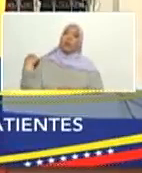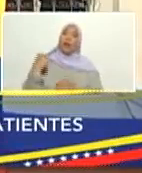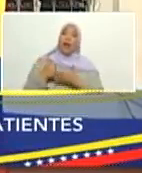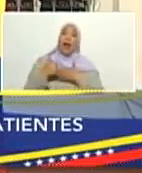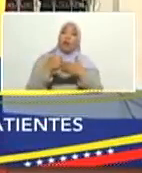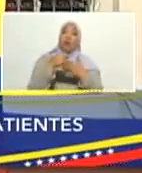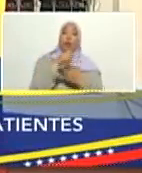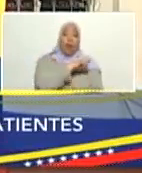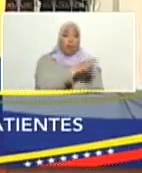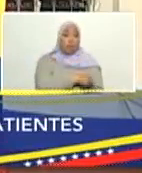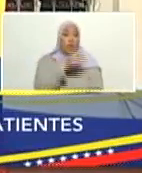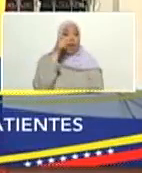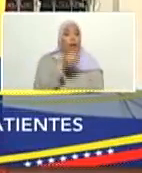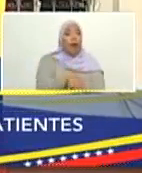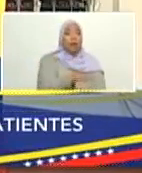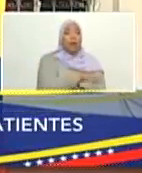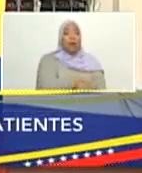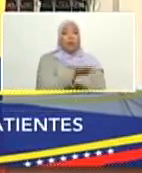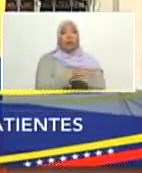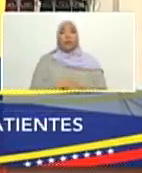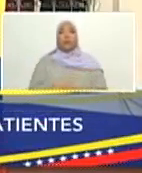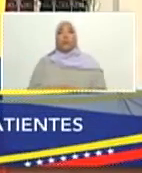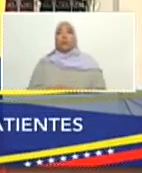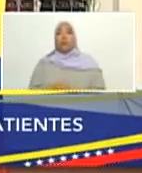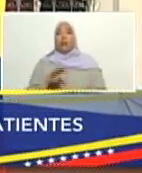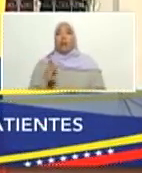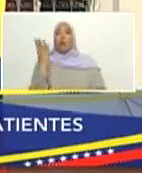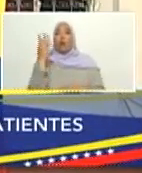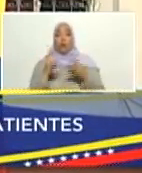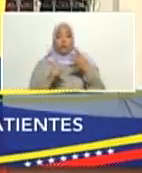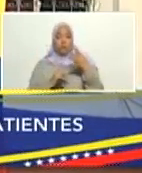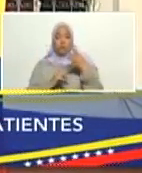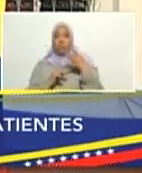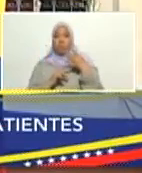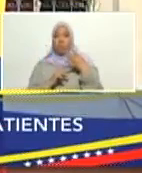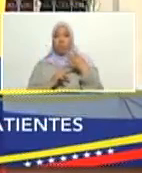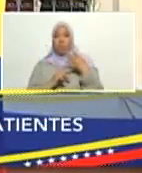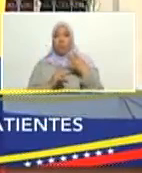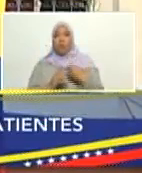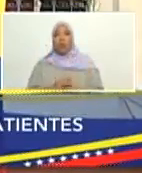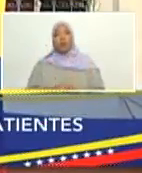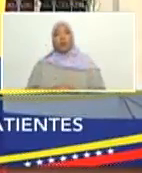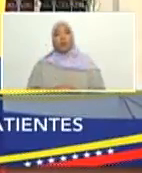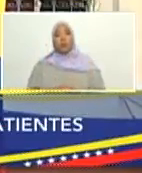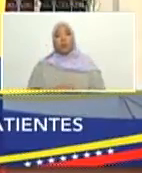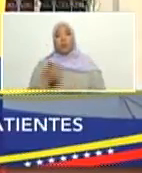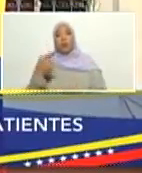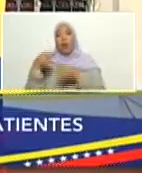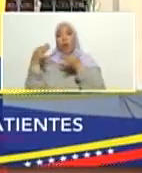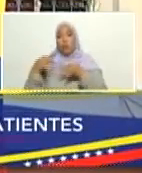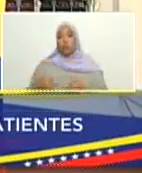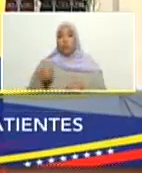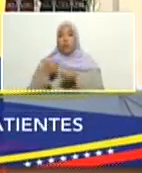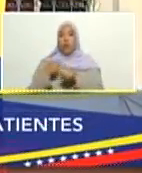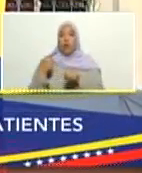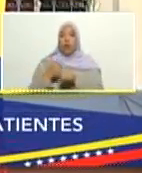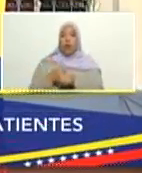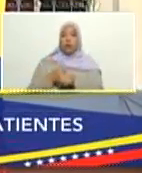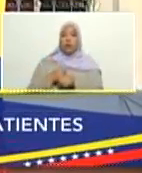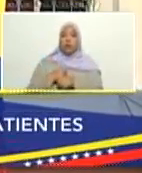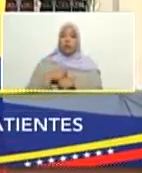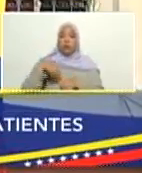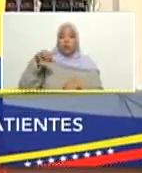popular. En cuarto lugar, consolidar la seguridad de la nación.